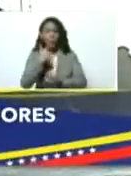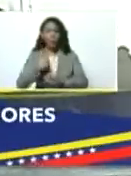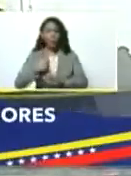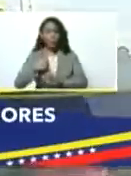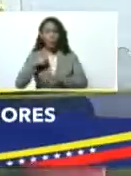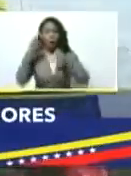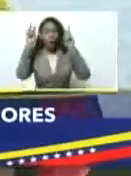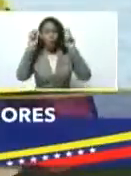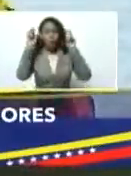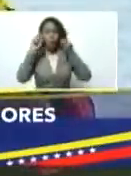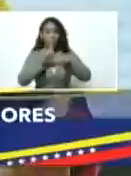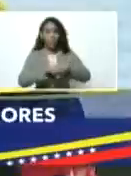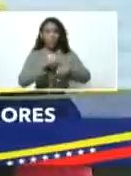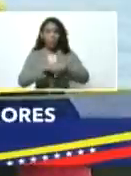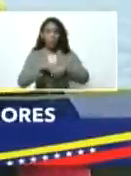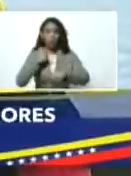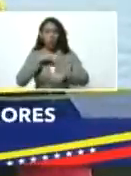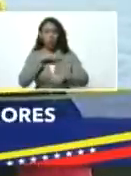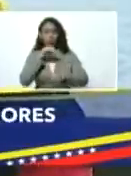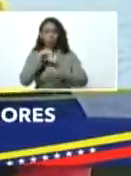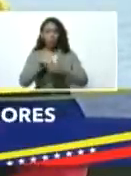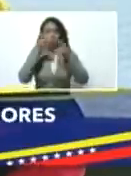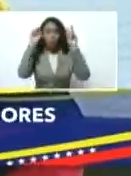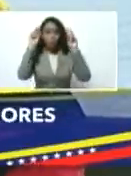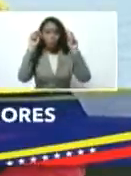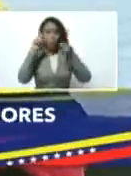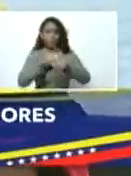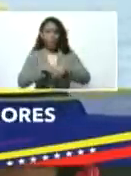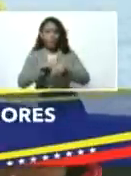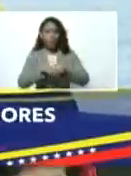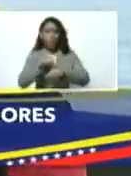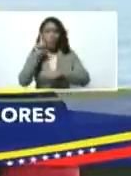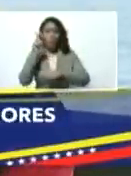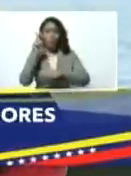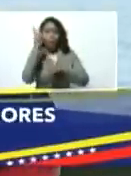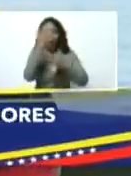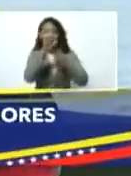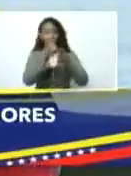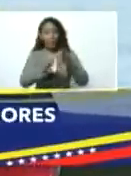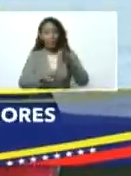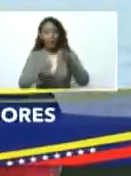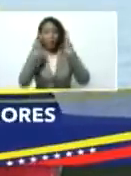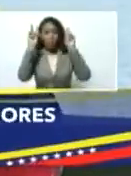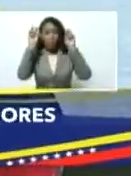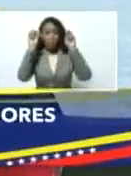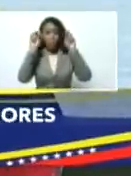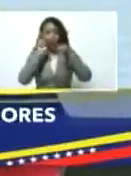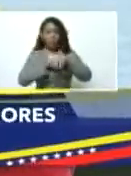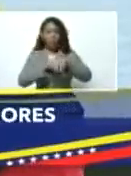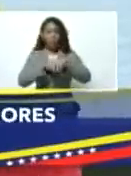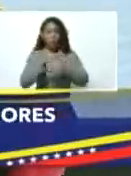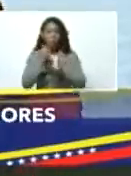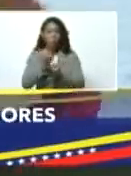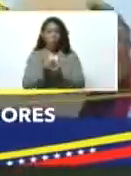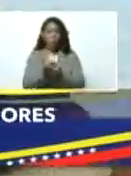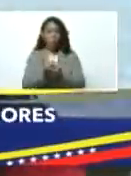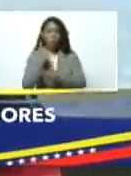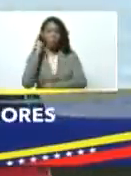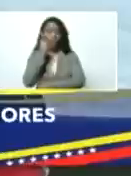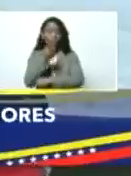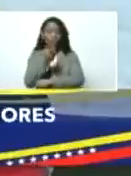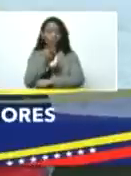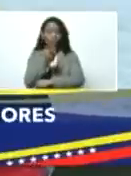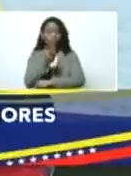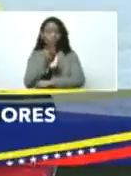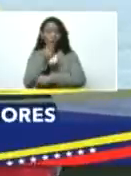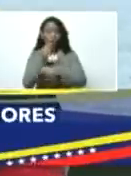venía una nueva época, que estábamos entrando en una nueva época, y que una de las características de la nueva época en lo económico, debido al